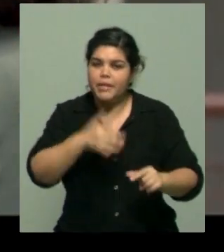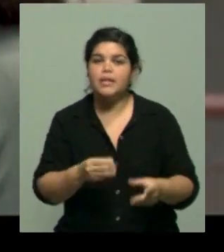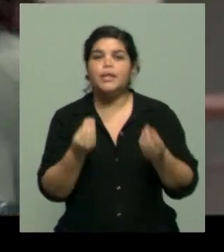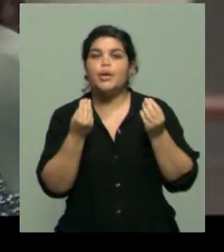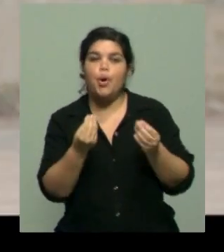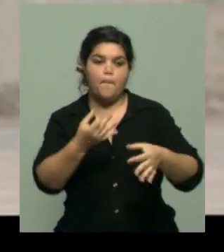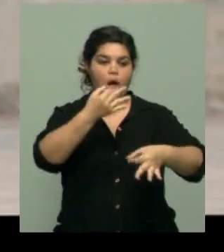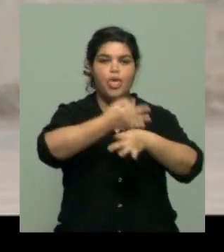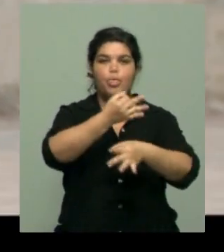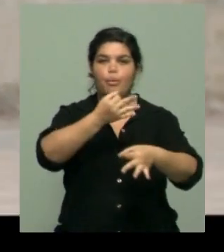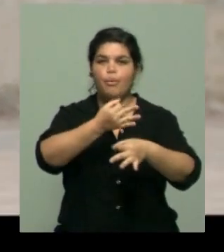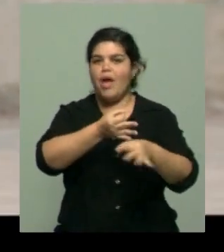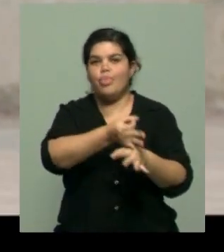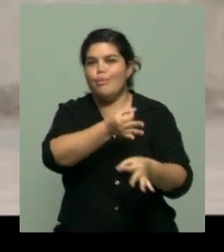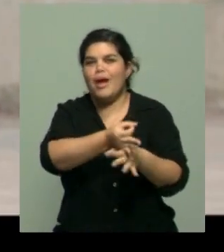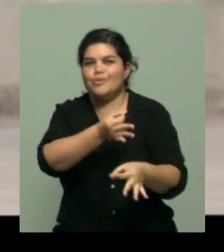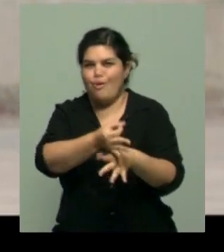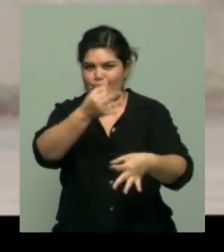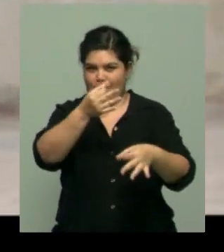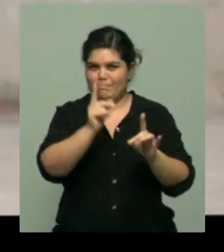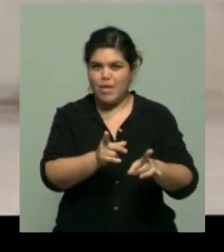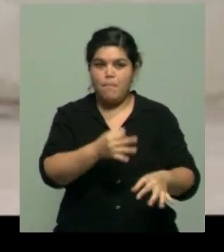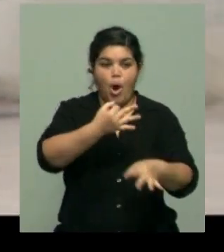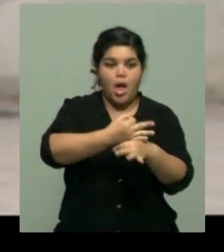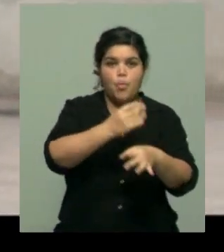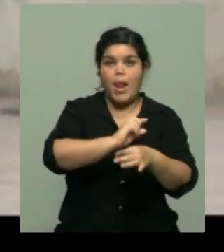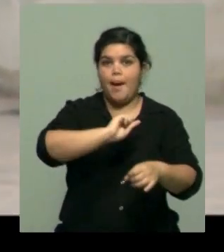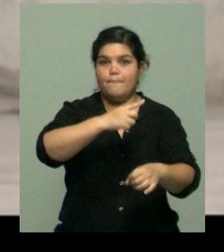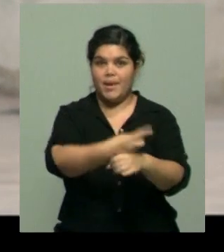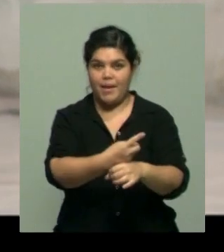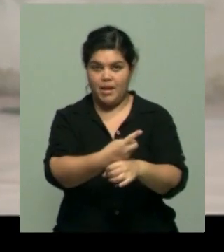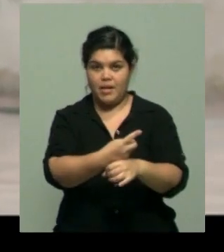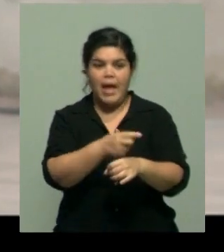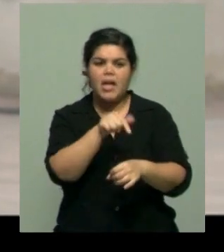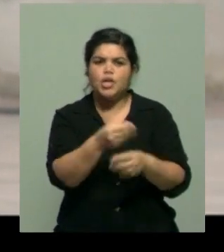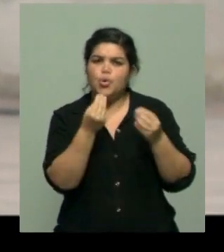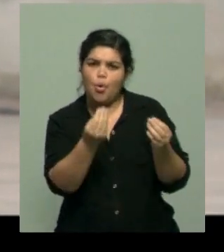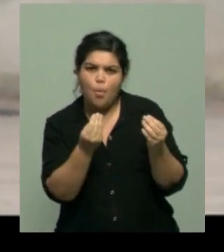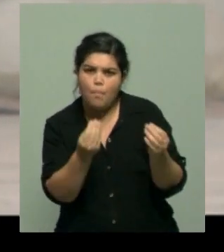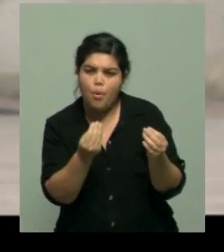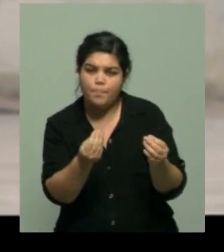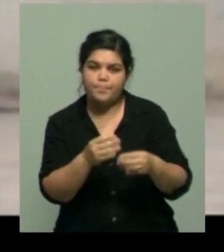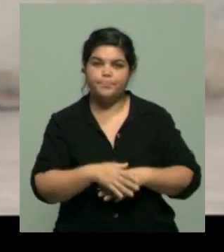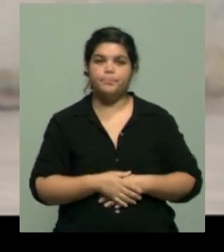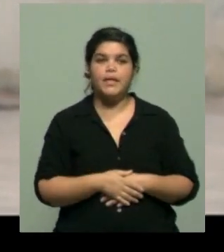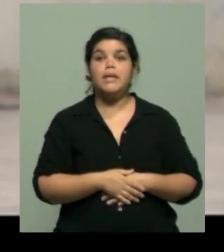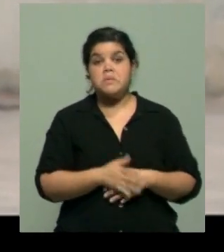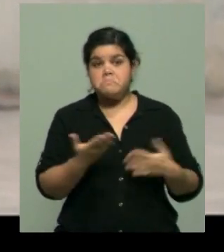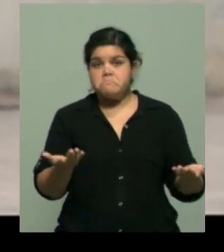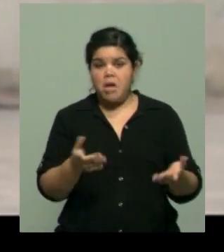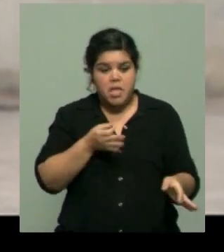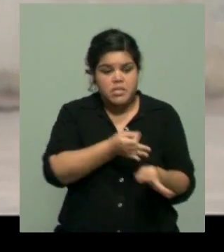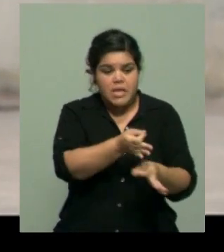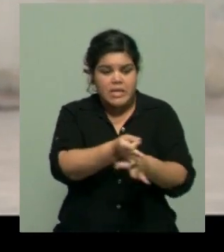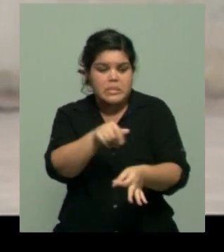educación, sobre todo en la primaria. Nuestro sistema educativo lo que busca es justamente formar o hacer un proyecto de